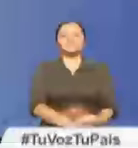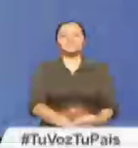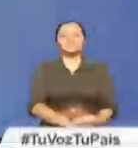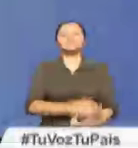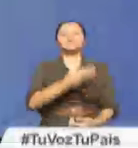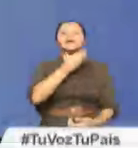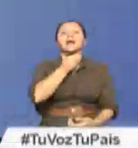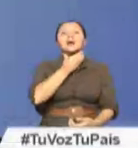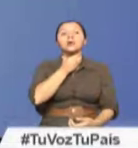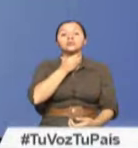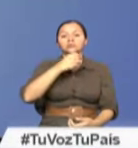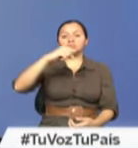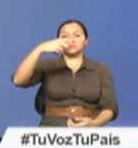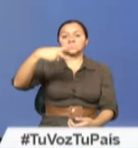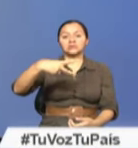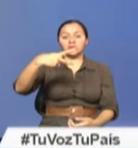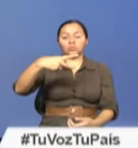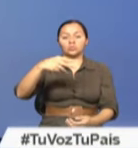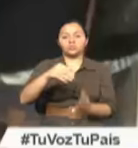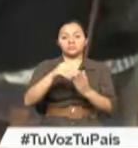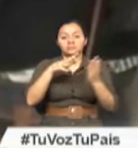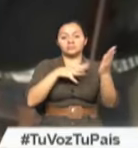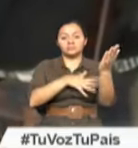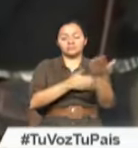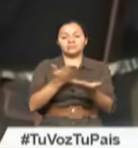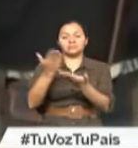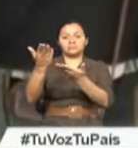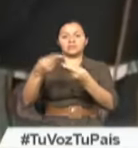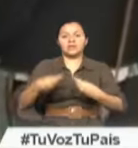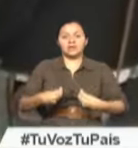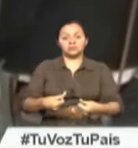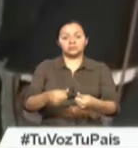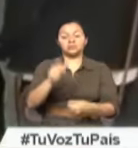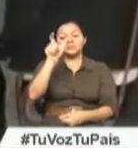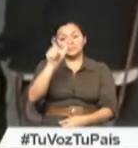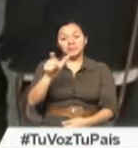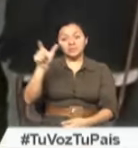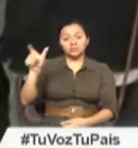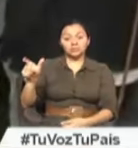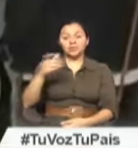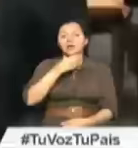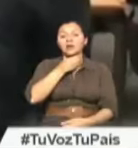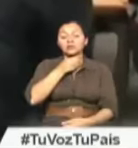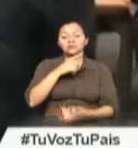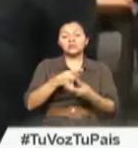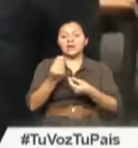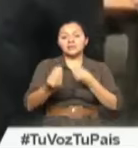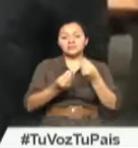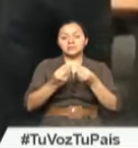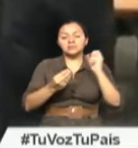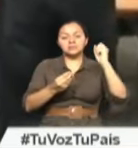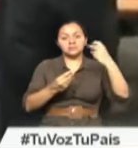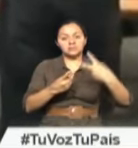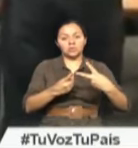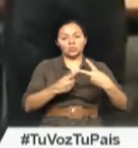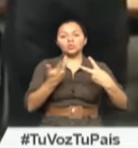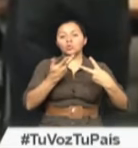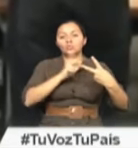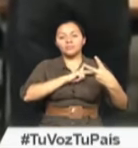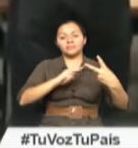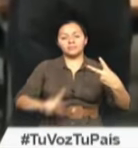Agosto. Segunda proyección de gastos. En este mes las personas naturales deben entregar la segunda proyección de gastos